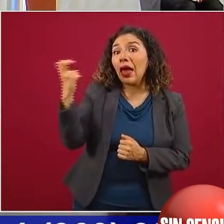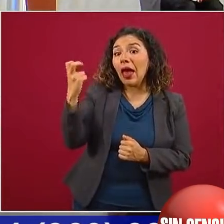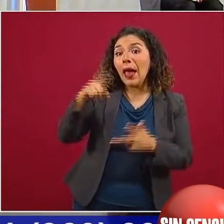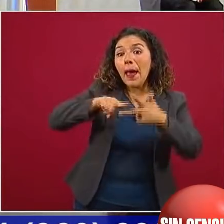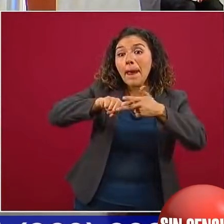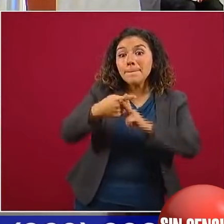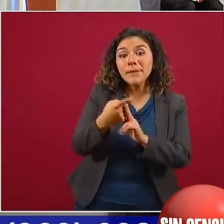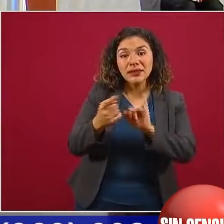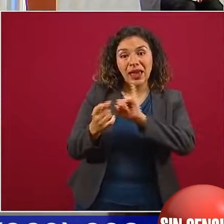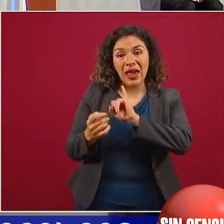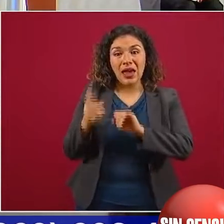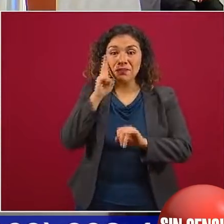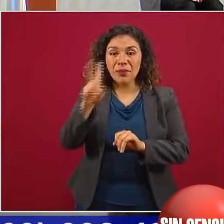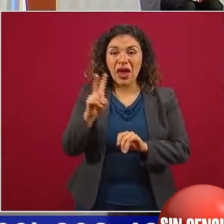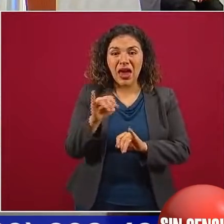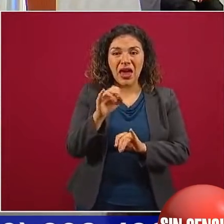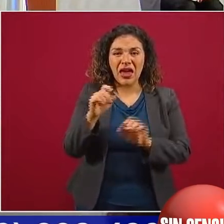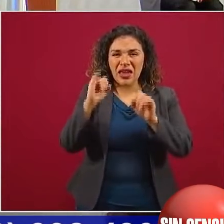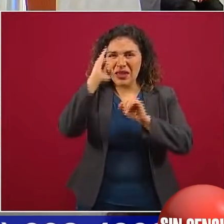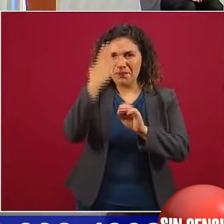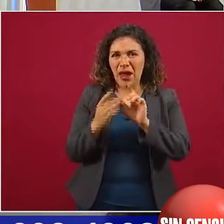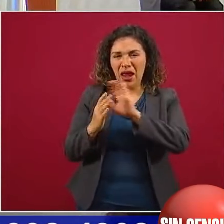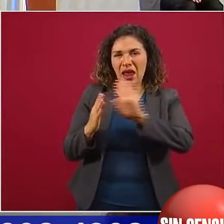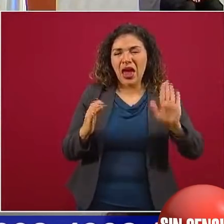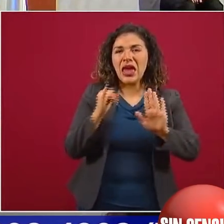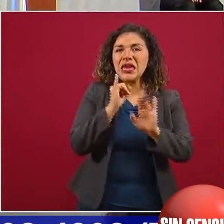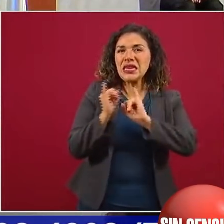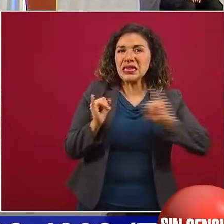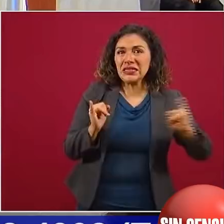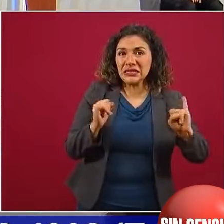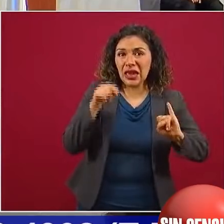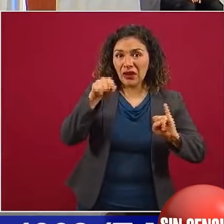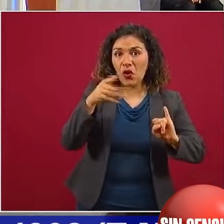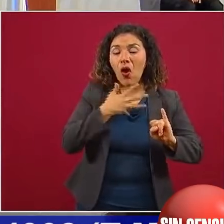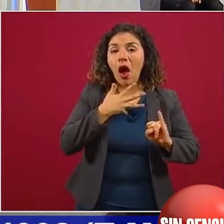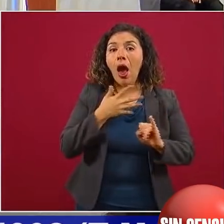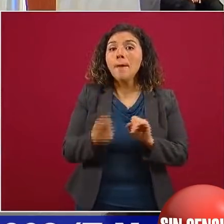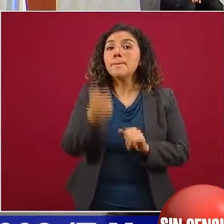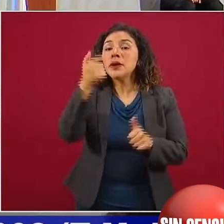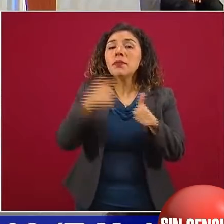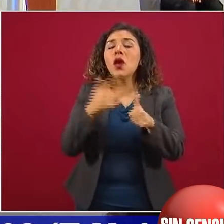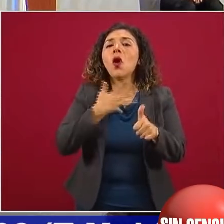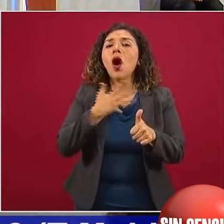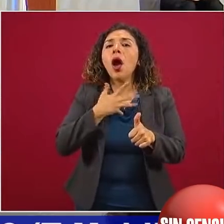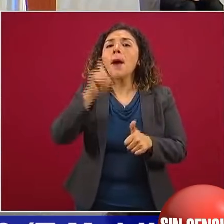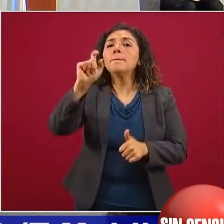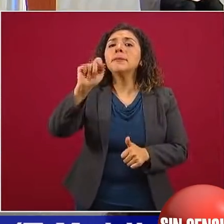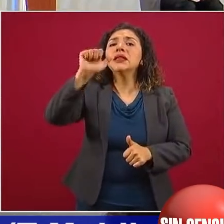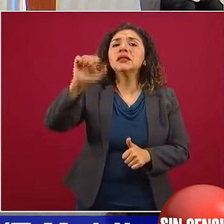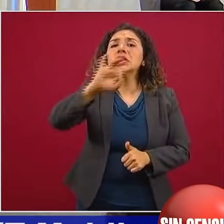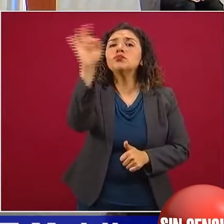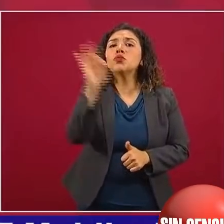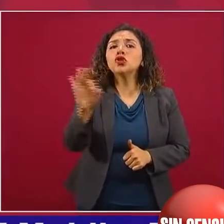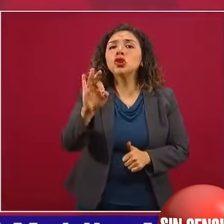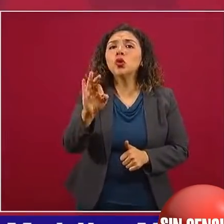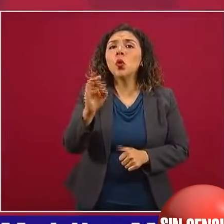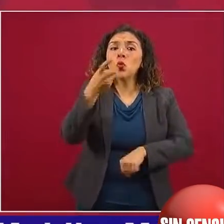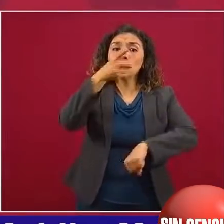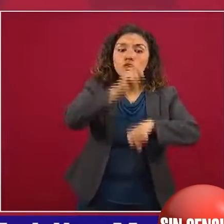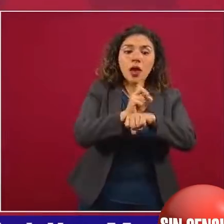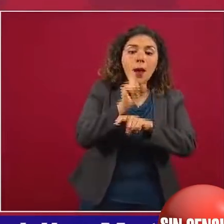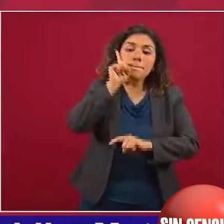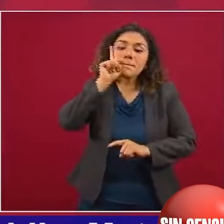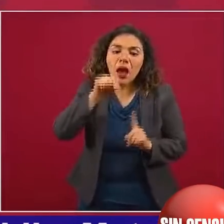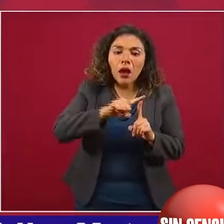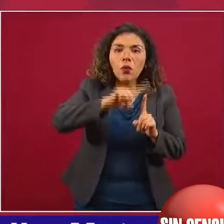lado izquierdo de la gráfica, teníamos 26% de cambio de un día para otro, en promedio. Y luego se